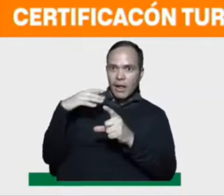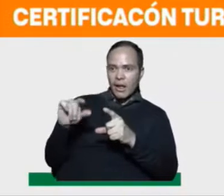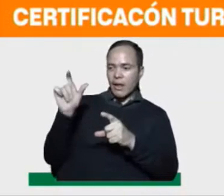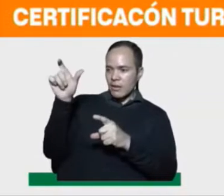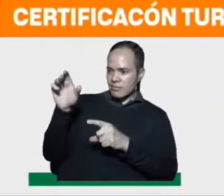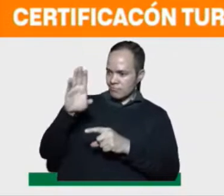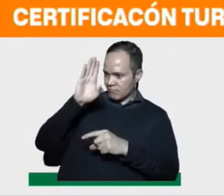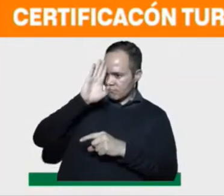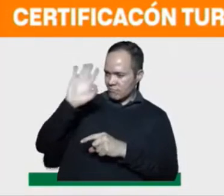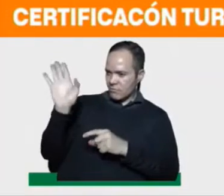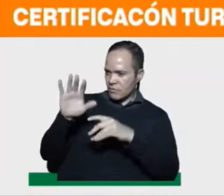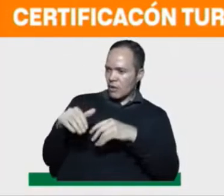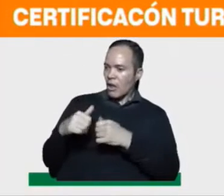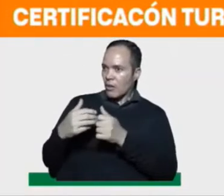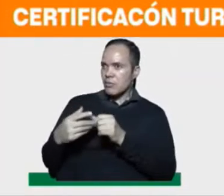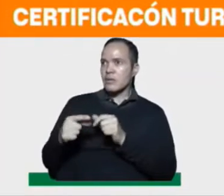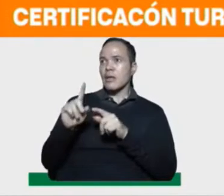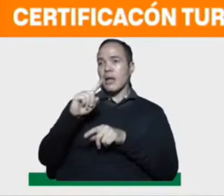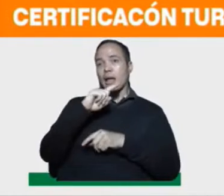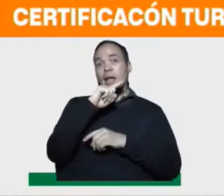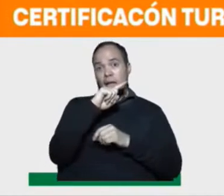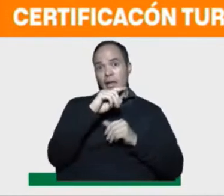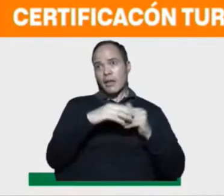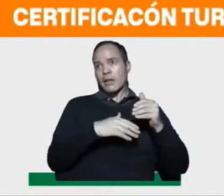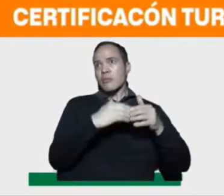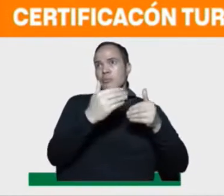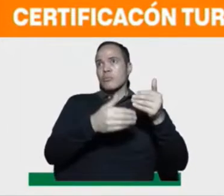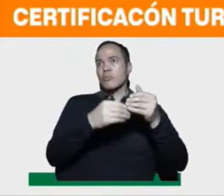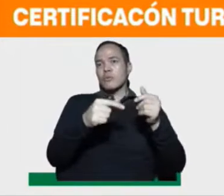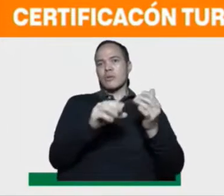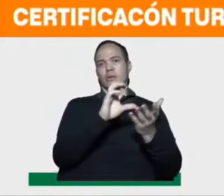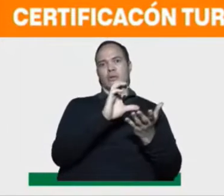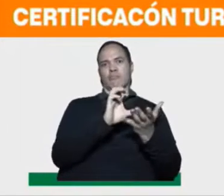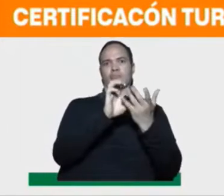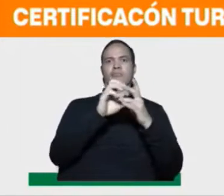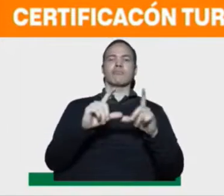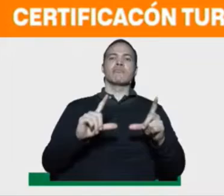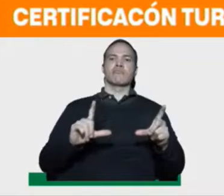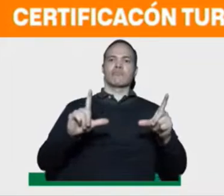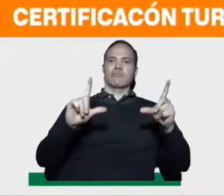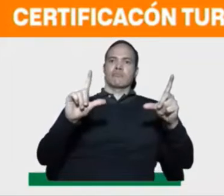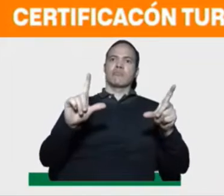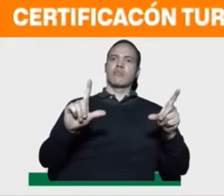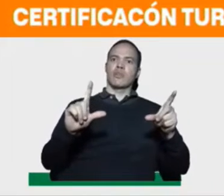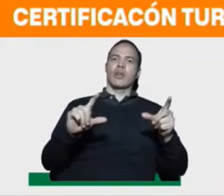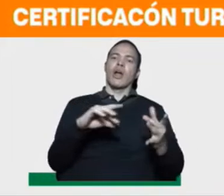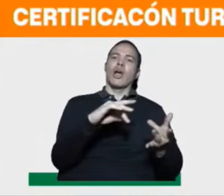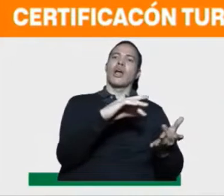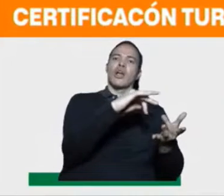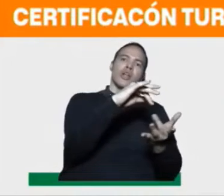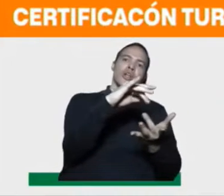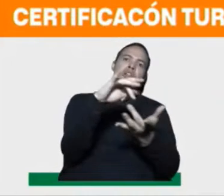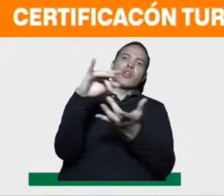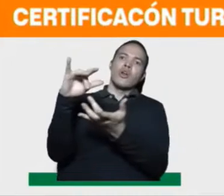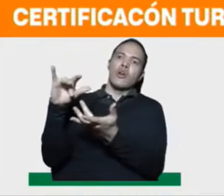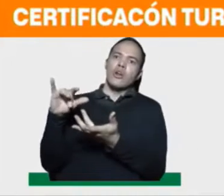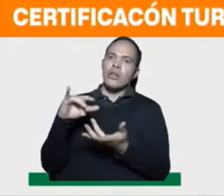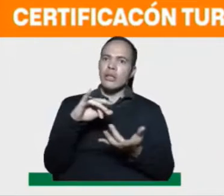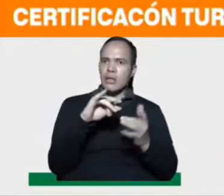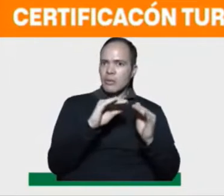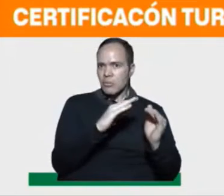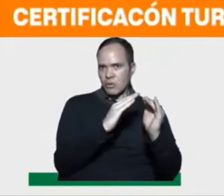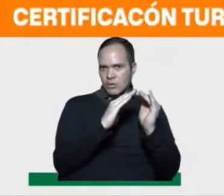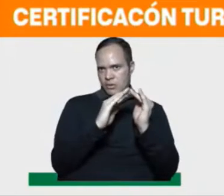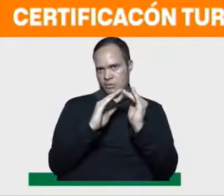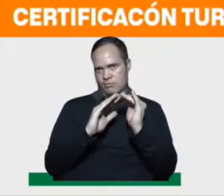procesos que hemos logrado formalizarlos, que los llamamos certificación del turismo comunitario. Eso años atrás era, no lo teníamos